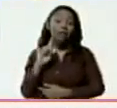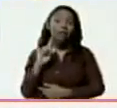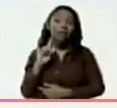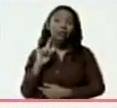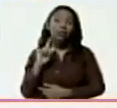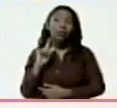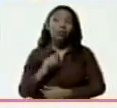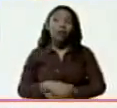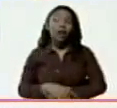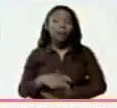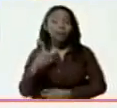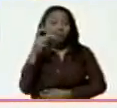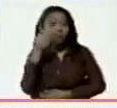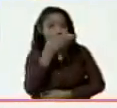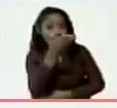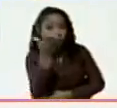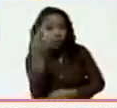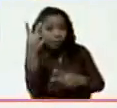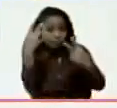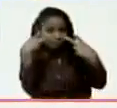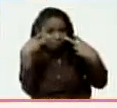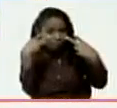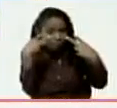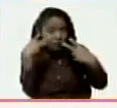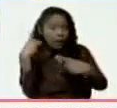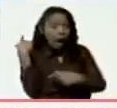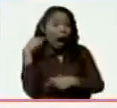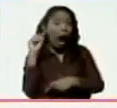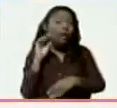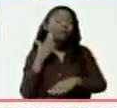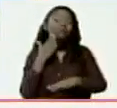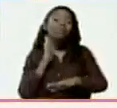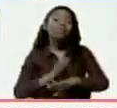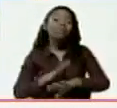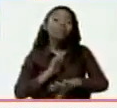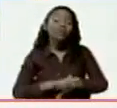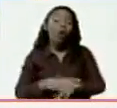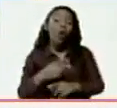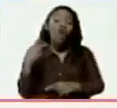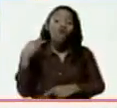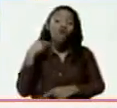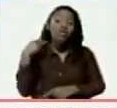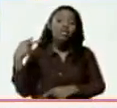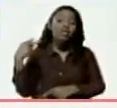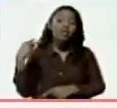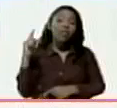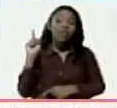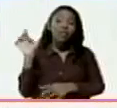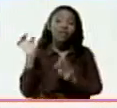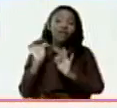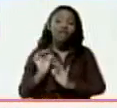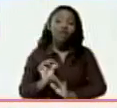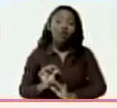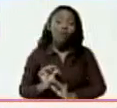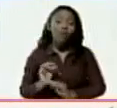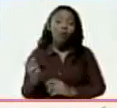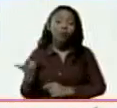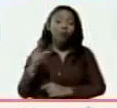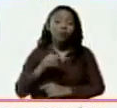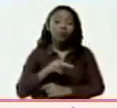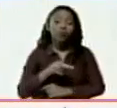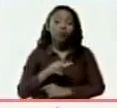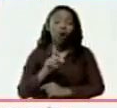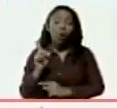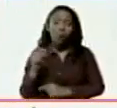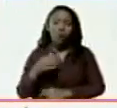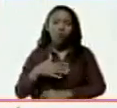escucha sé bien quienes tengamos un caso que hayamos sido víctimas de estas medidas coercitivas unilaterales